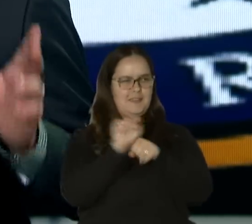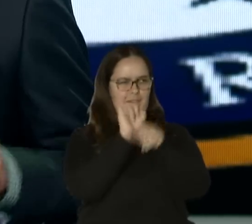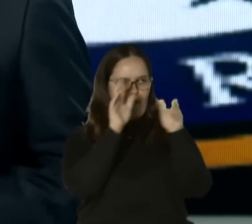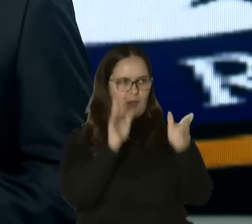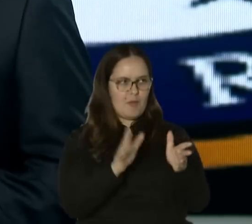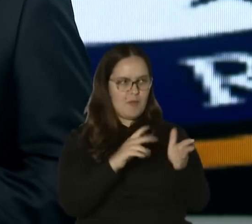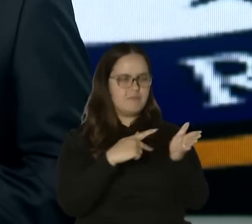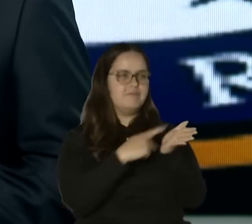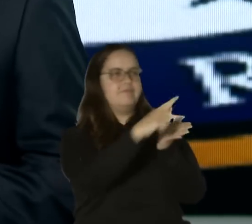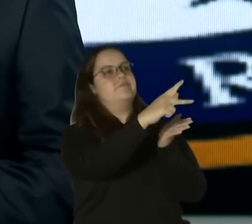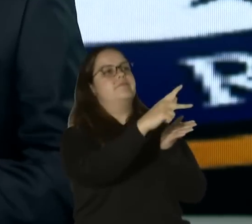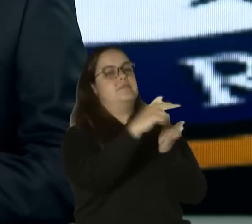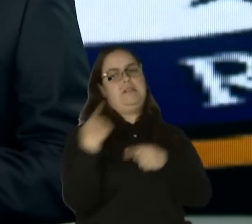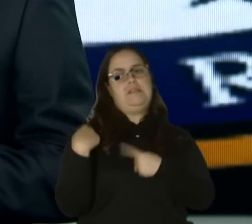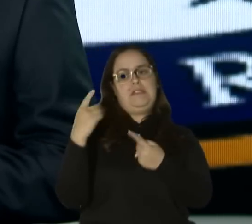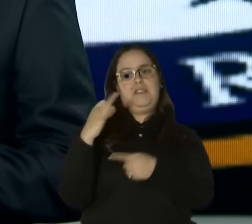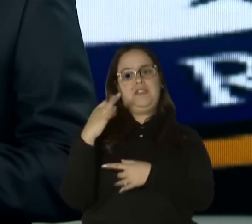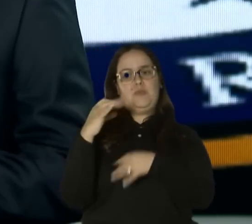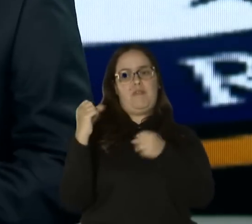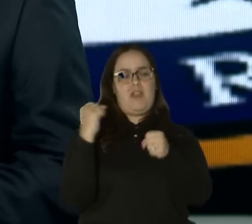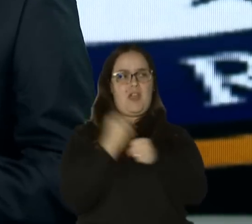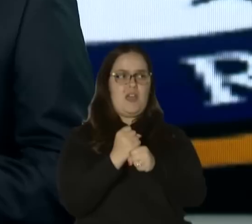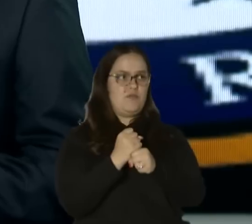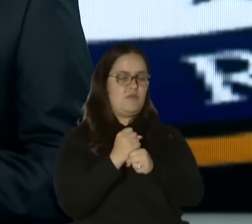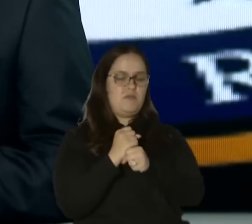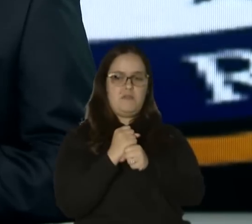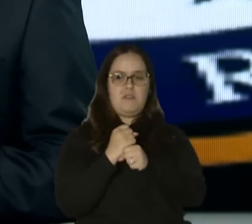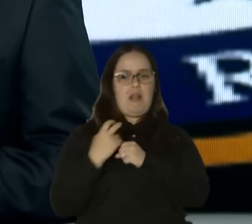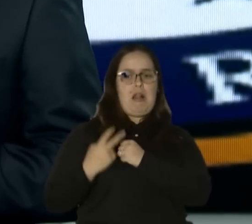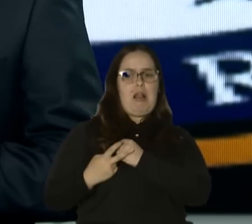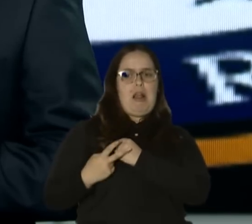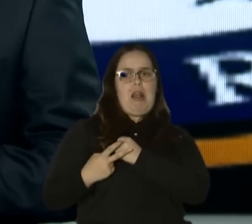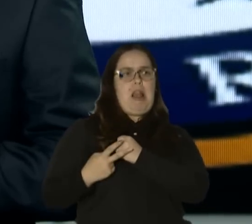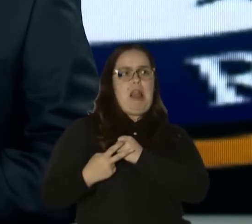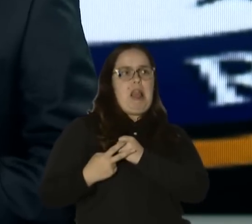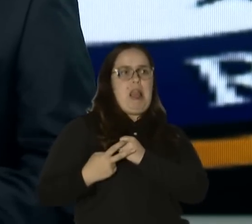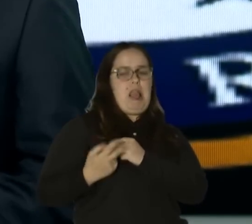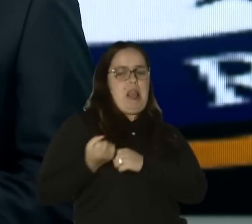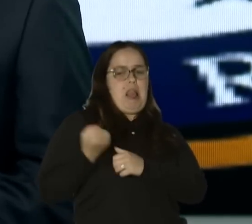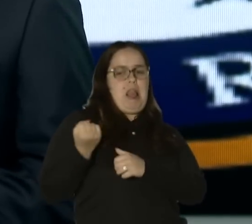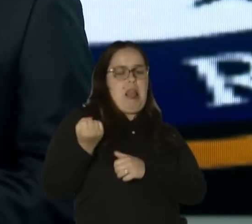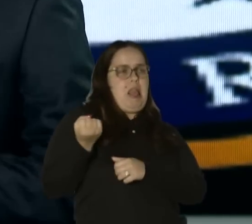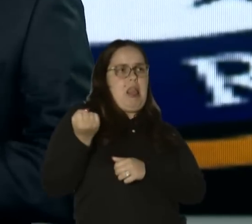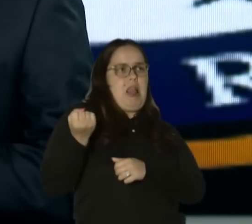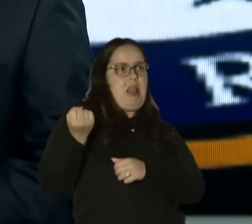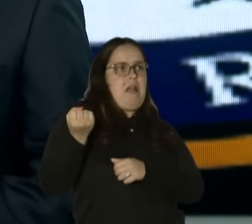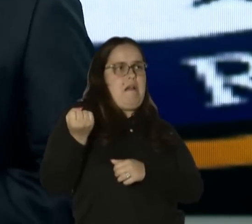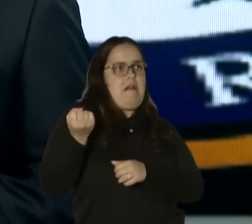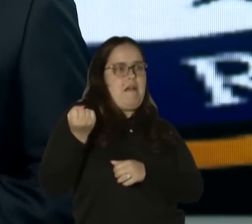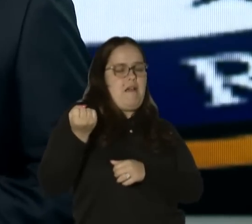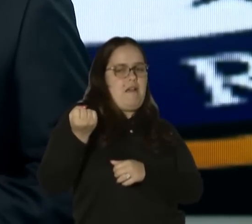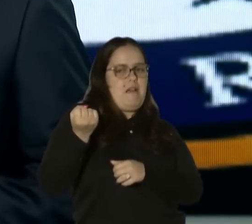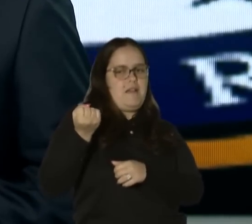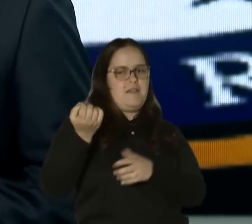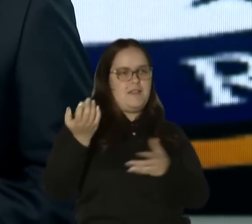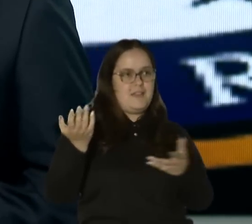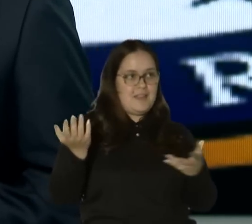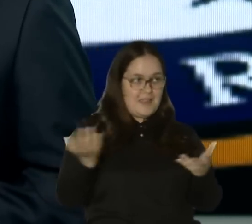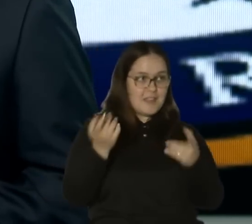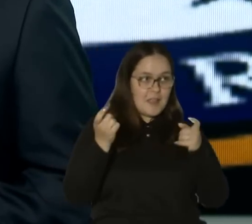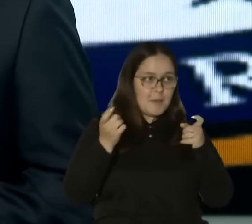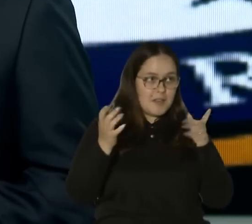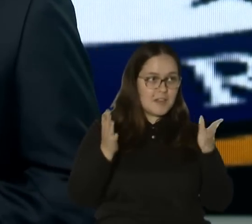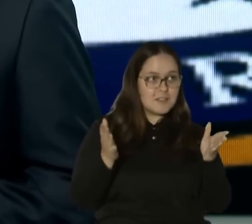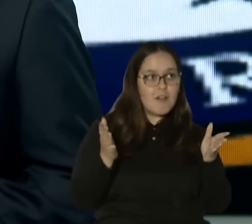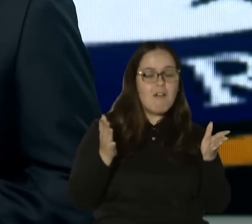19 años se le venía acumulando, se le venía prometiendo que se iba a trabajar y esta administración se encargó de hacer ese